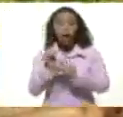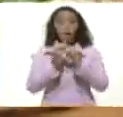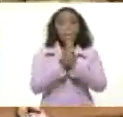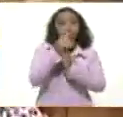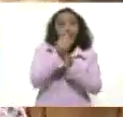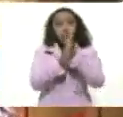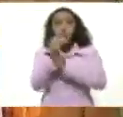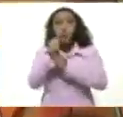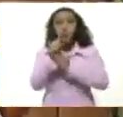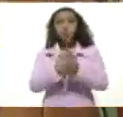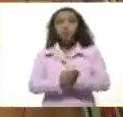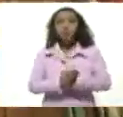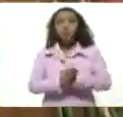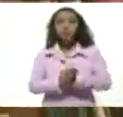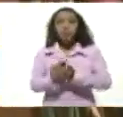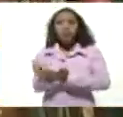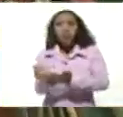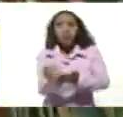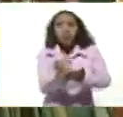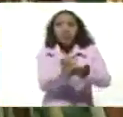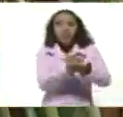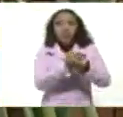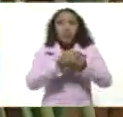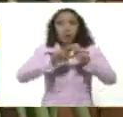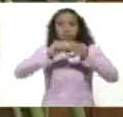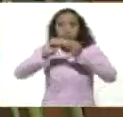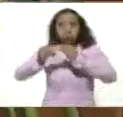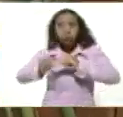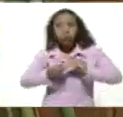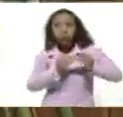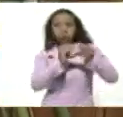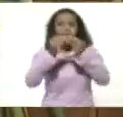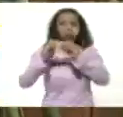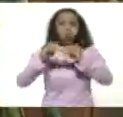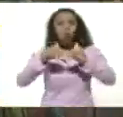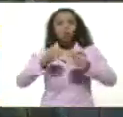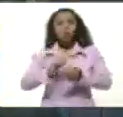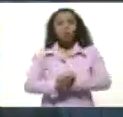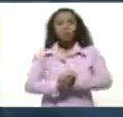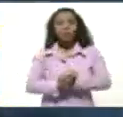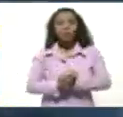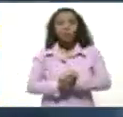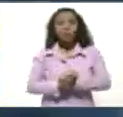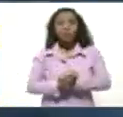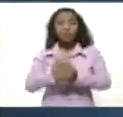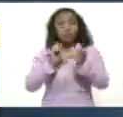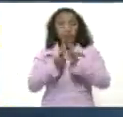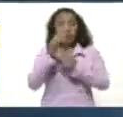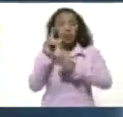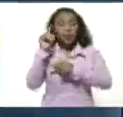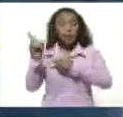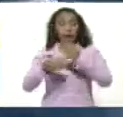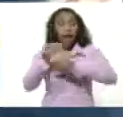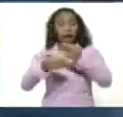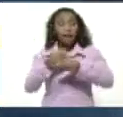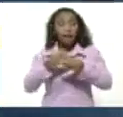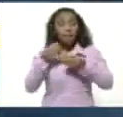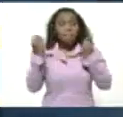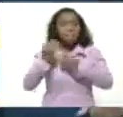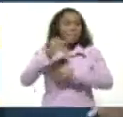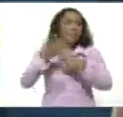con reciclaje. Emprendedores y emprendedoras con reciclaje. Bueno, ¿qué más? Lo que sí, ¿qué más?